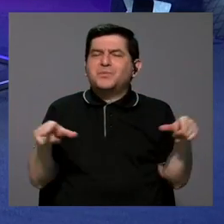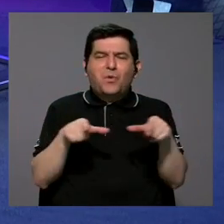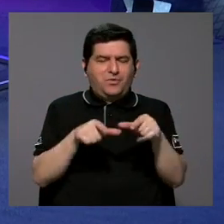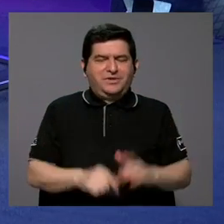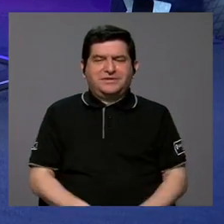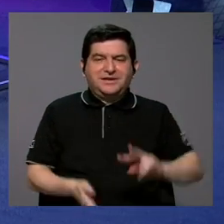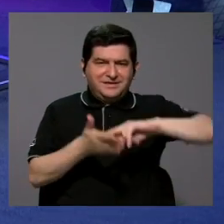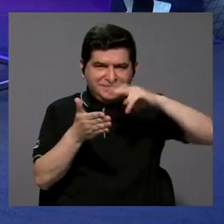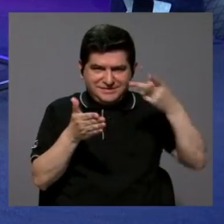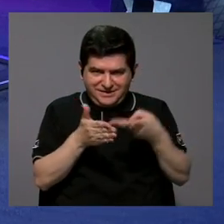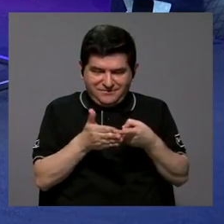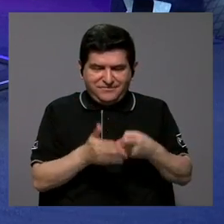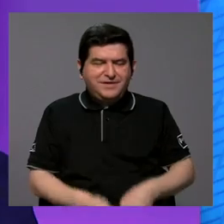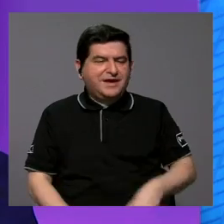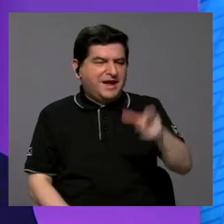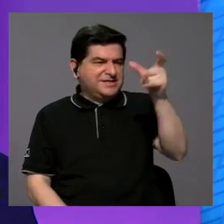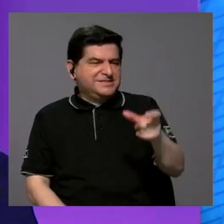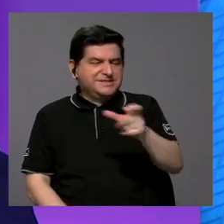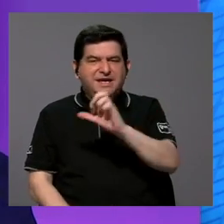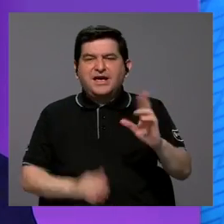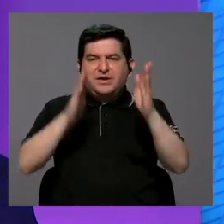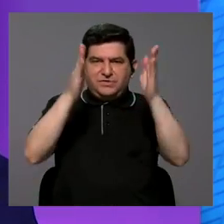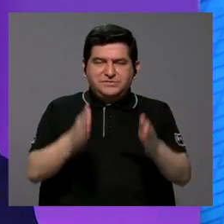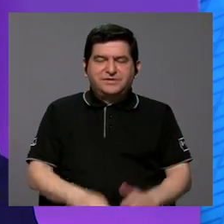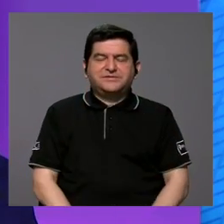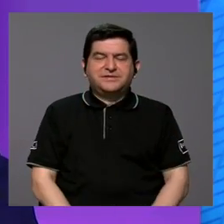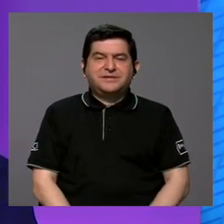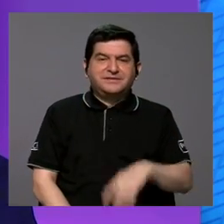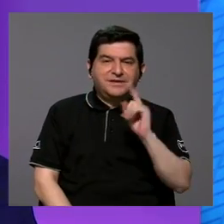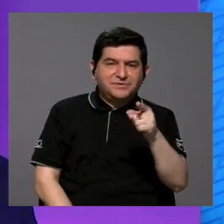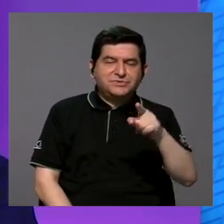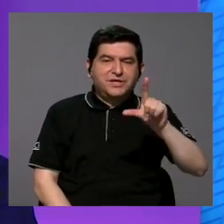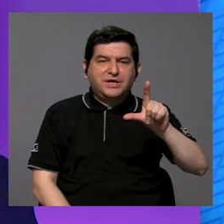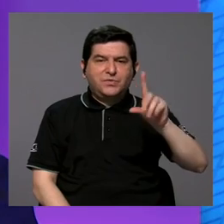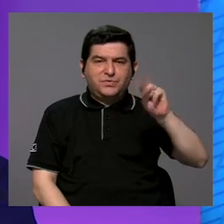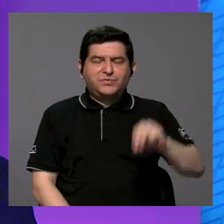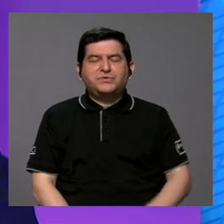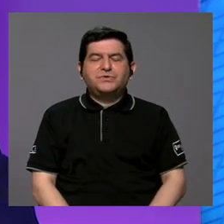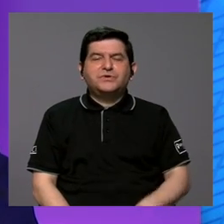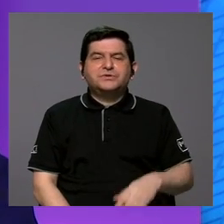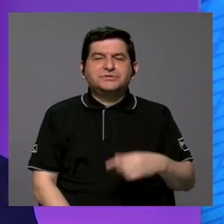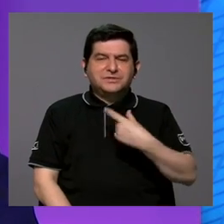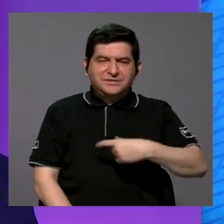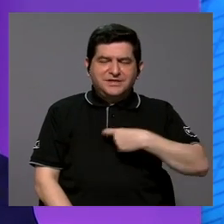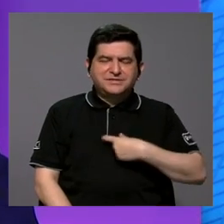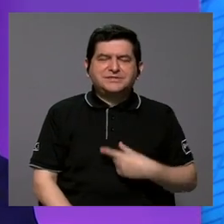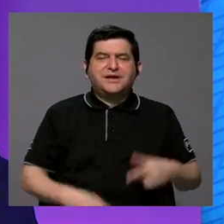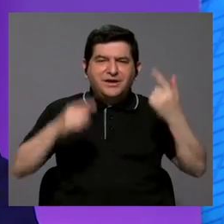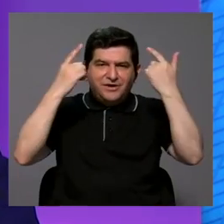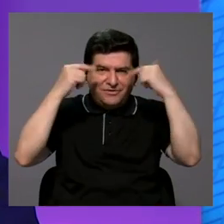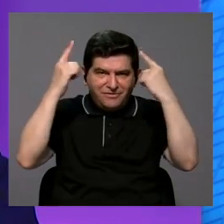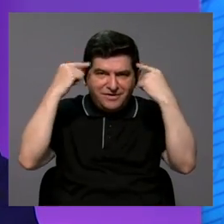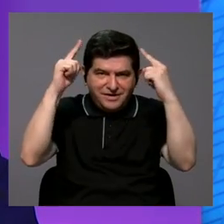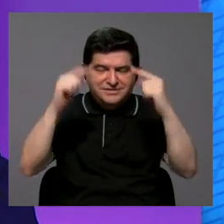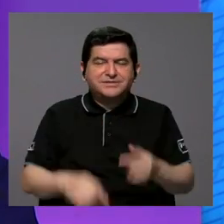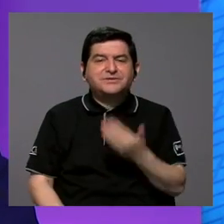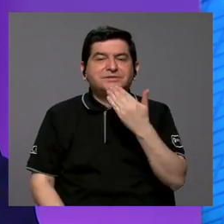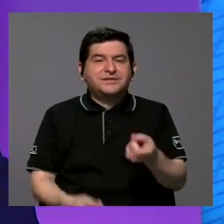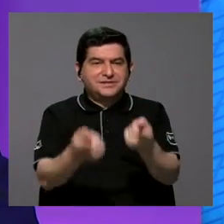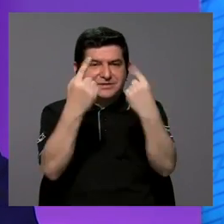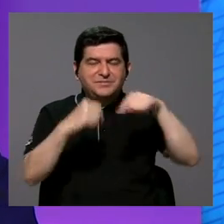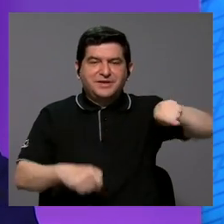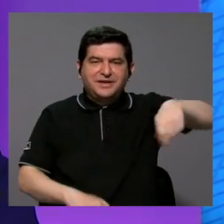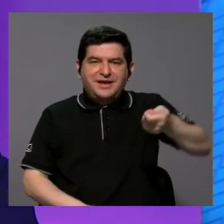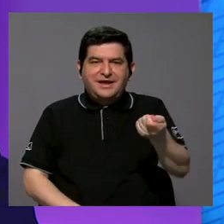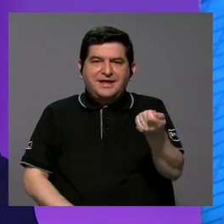lo que significa ser costarricense. Luis, desearte muchos éxitos. Gracias por estar acá en el canal 15